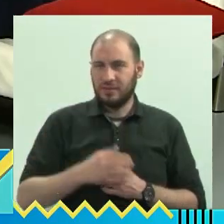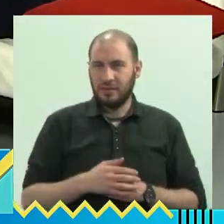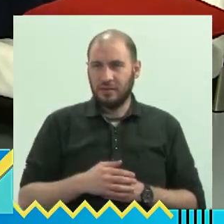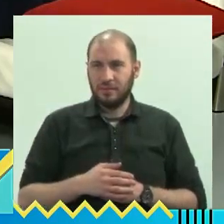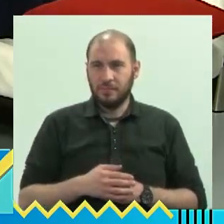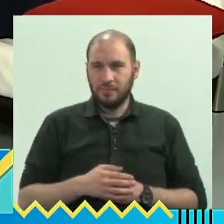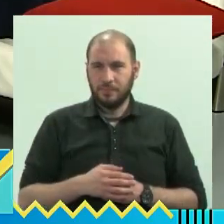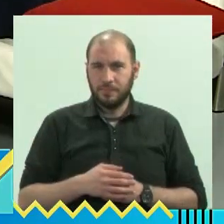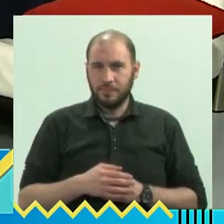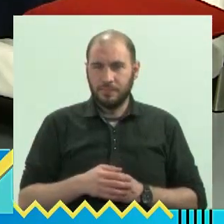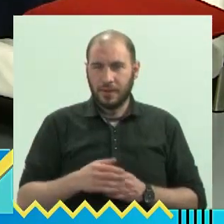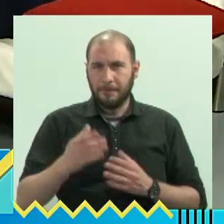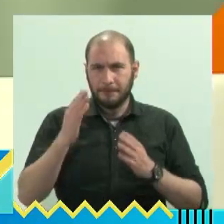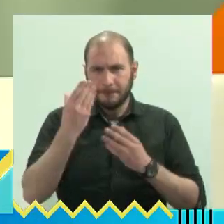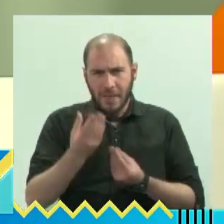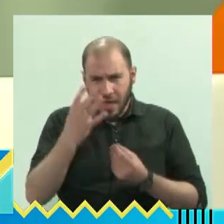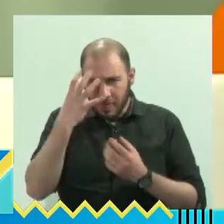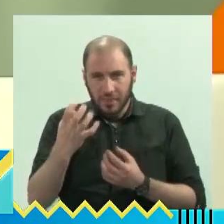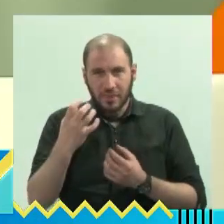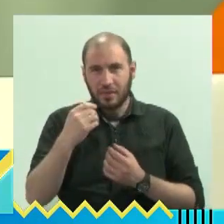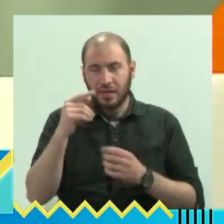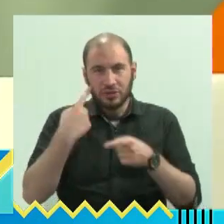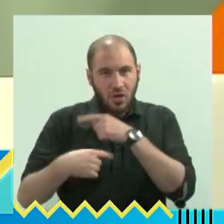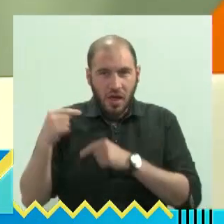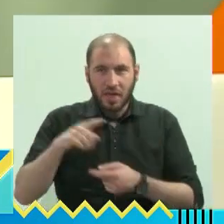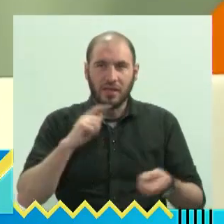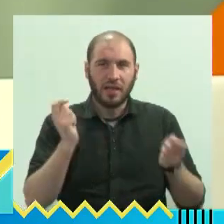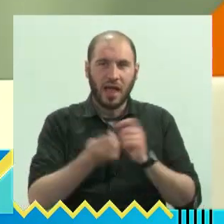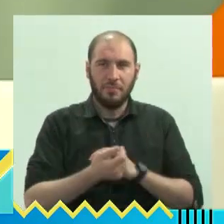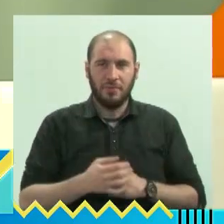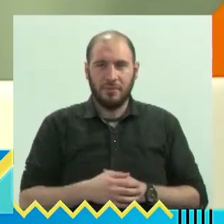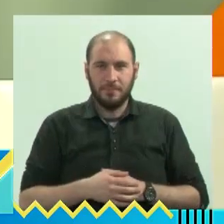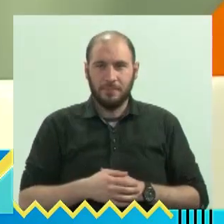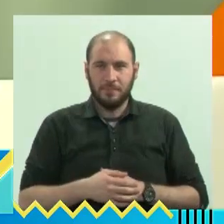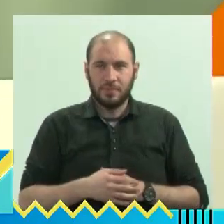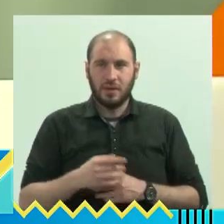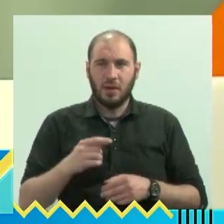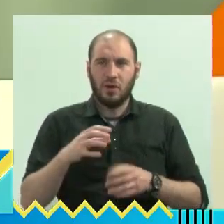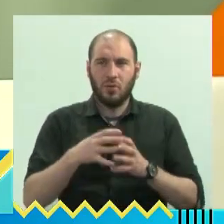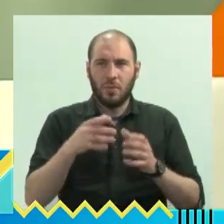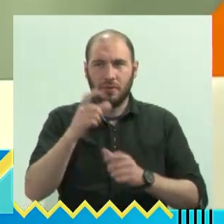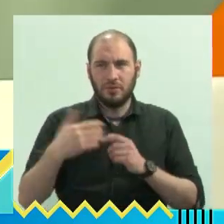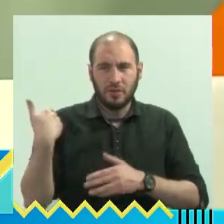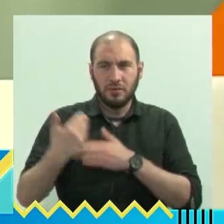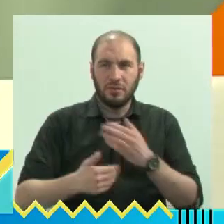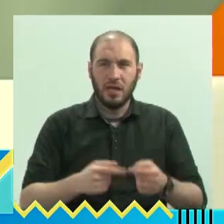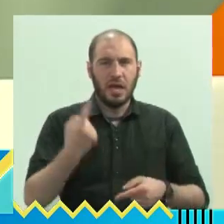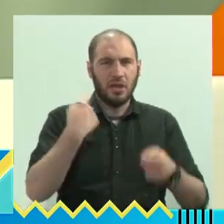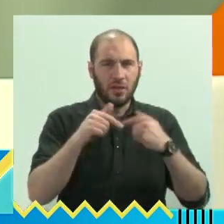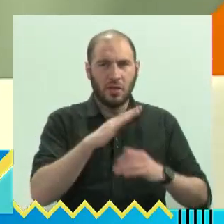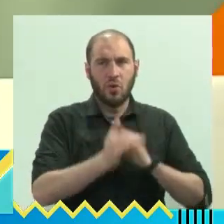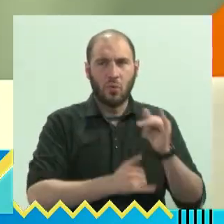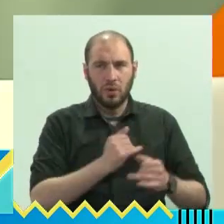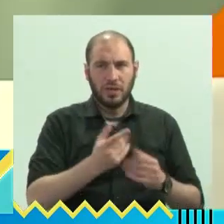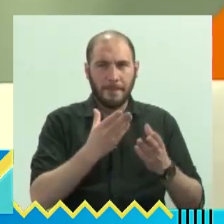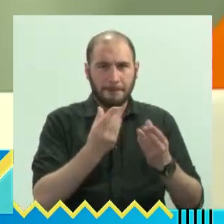foco de miedo de una historia ha cambiado en las generaciones. Entonces uno cuenta esta historia que le daba